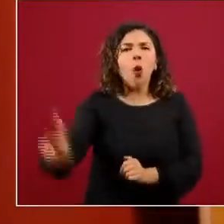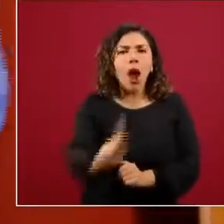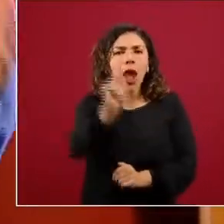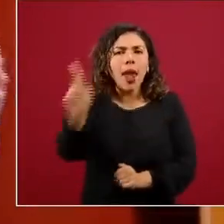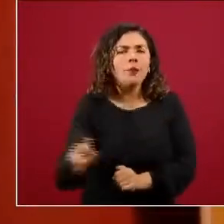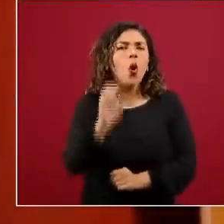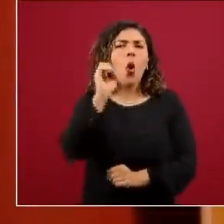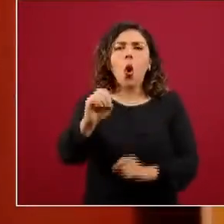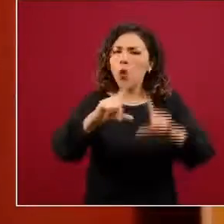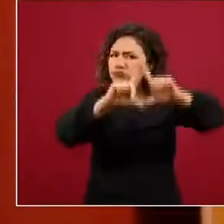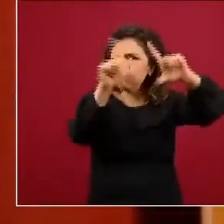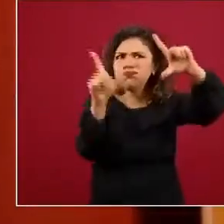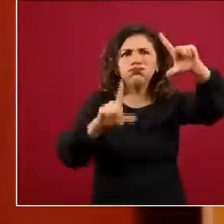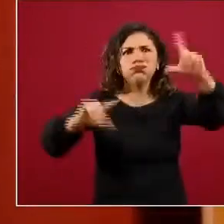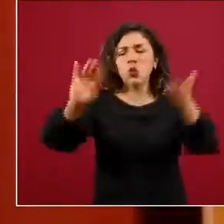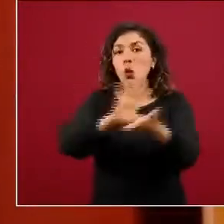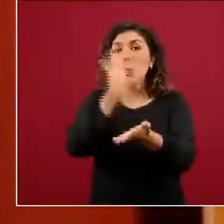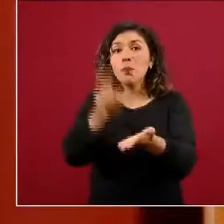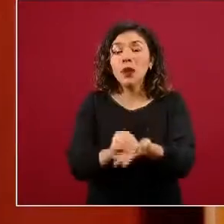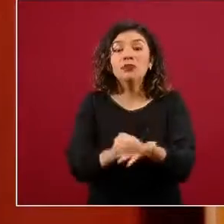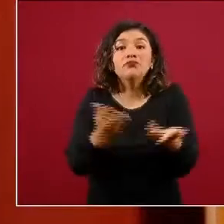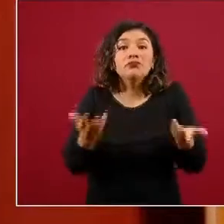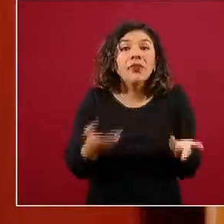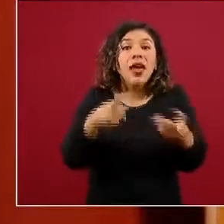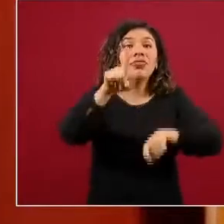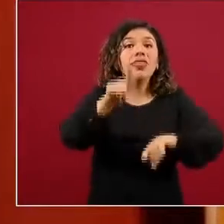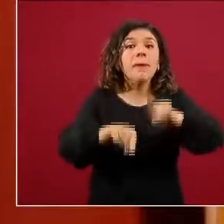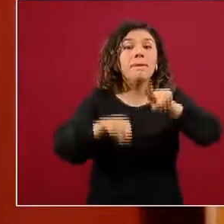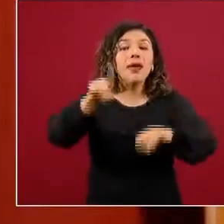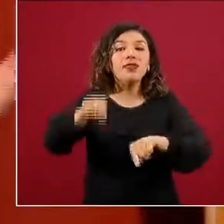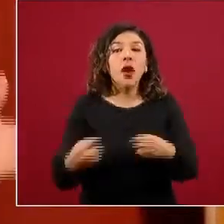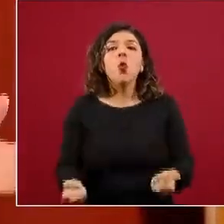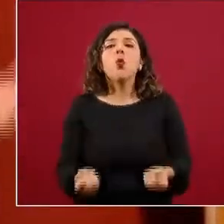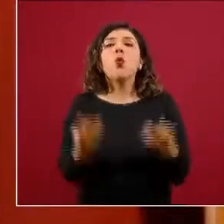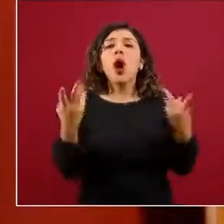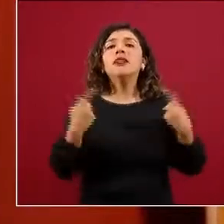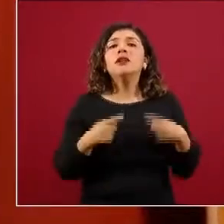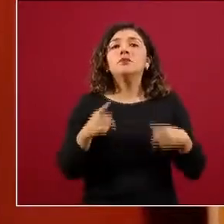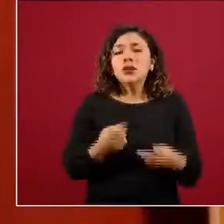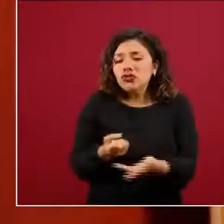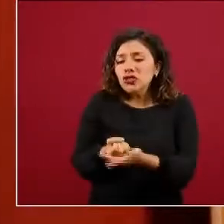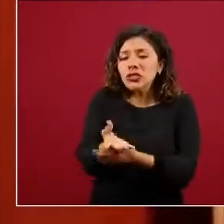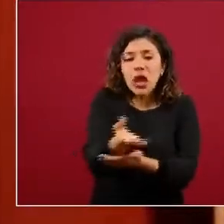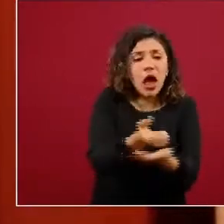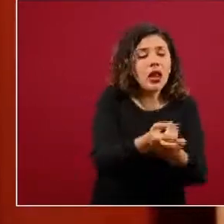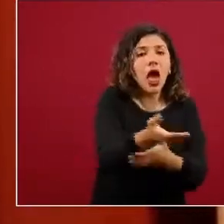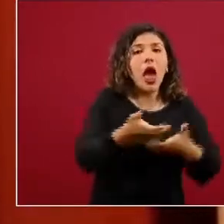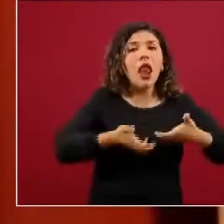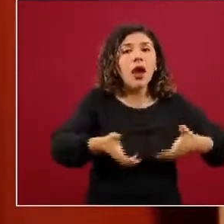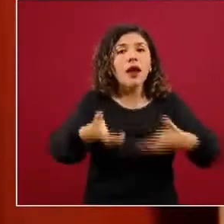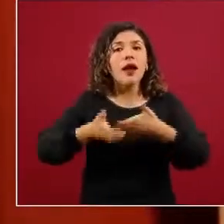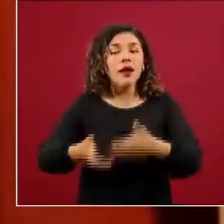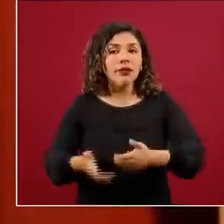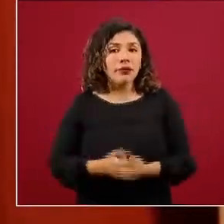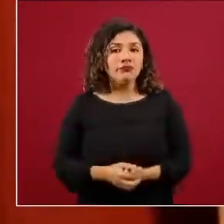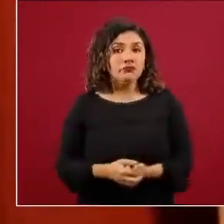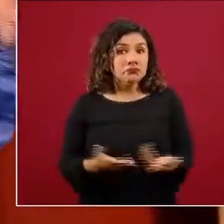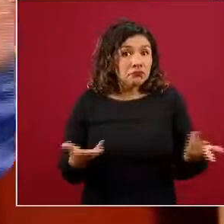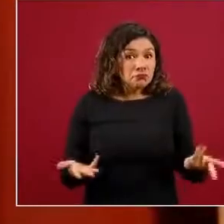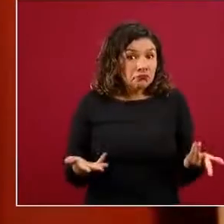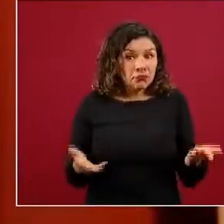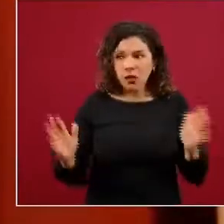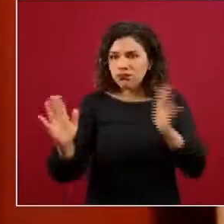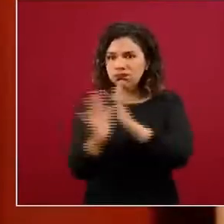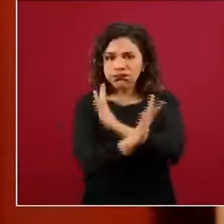poblado o en todo el país, depende de cuántas personas salen a la vía pública y también de qué